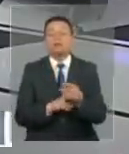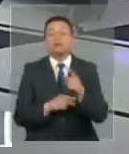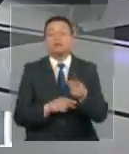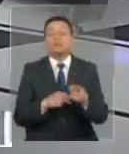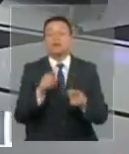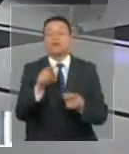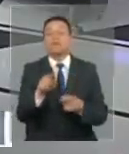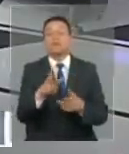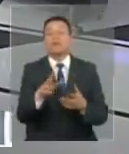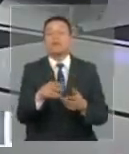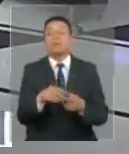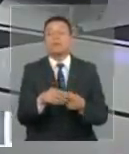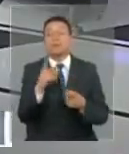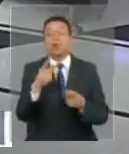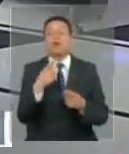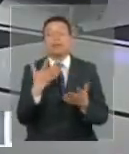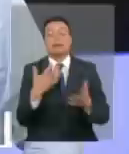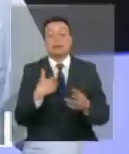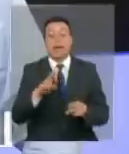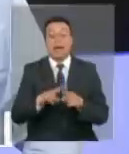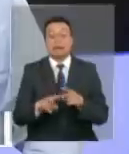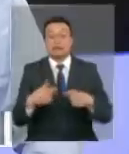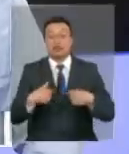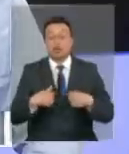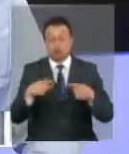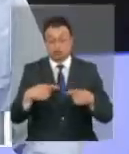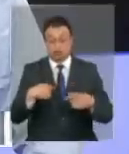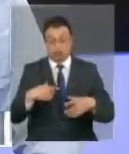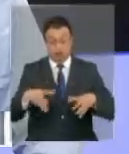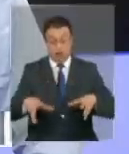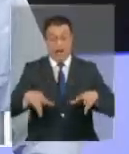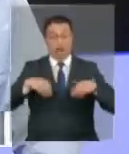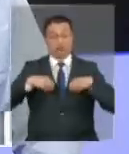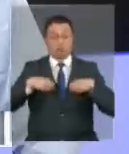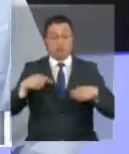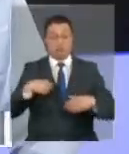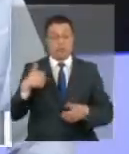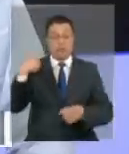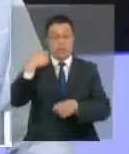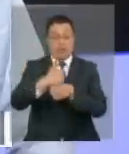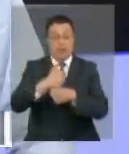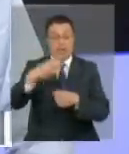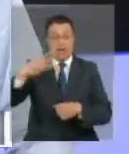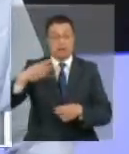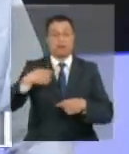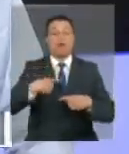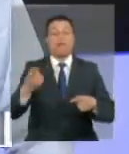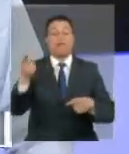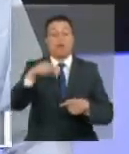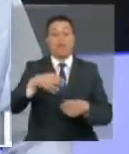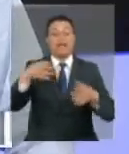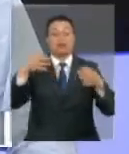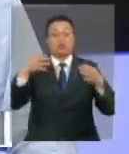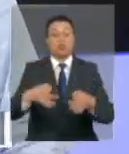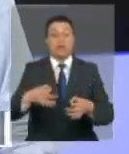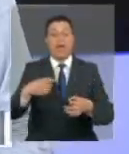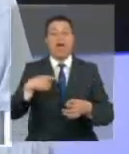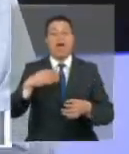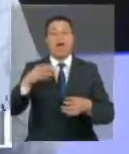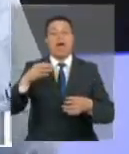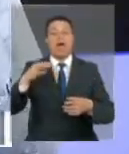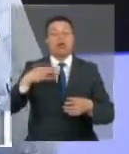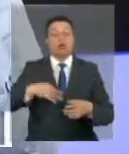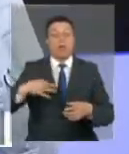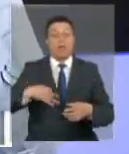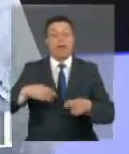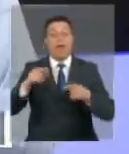Por lo tanto, ¿qué es lo que voy a hacer yo? Apenas asuma como alcalde, volveremos con la seguridad ciudadana municipal. Implementaremos